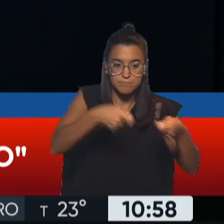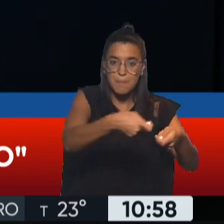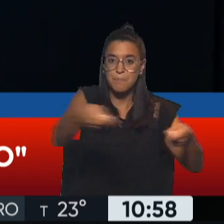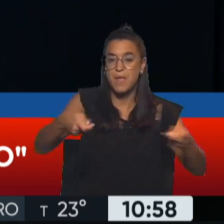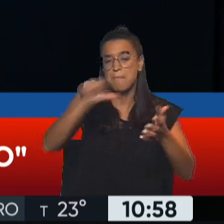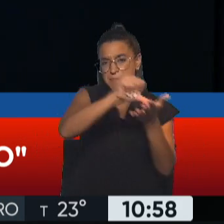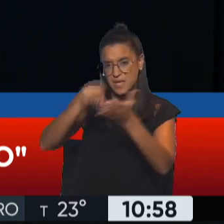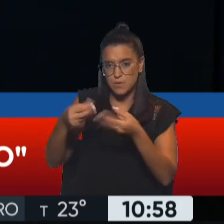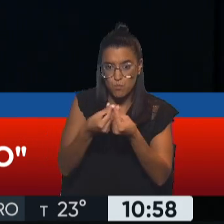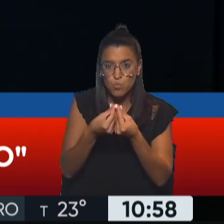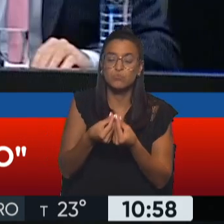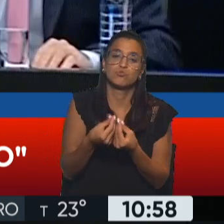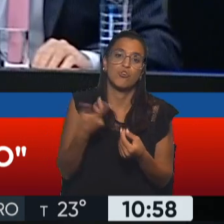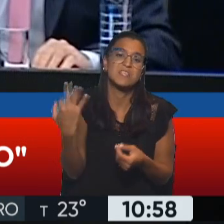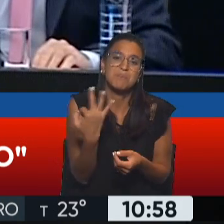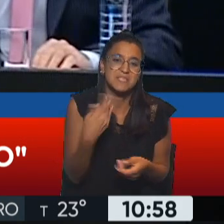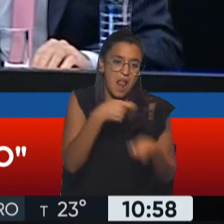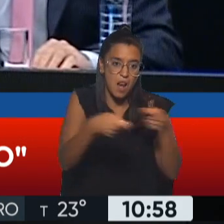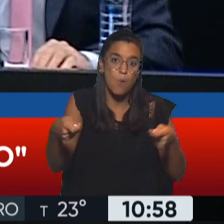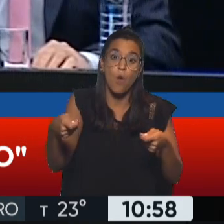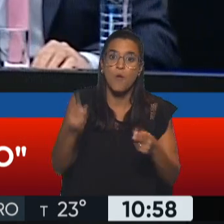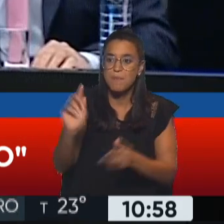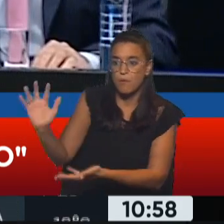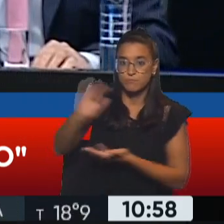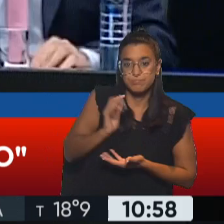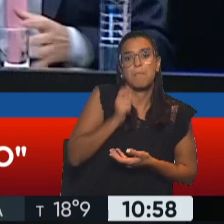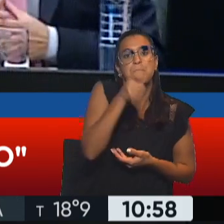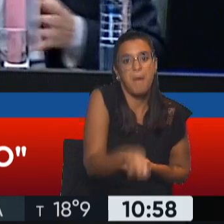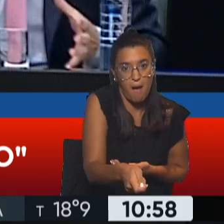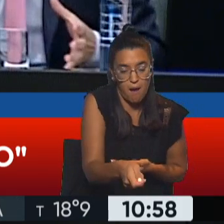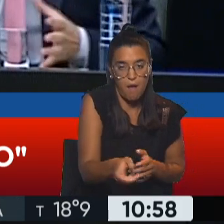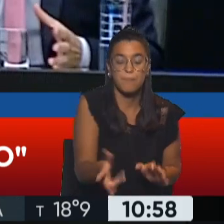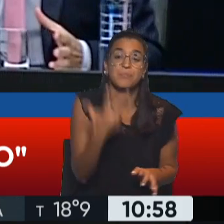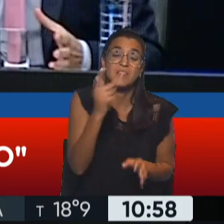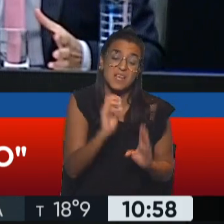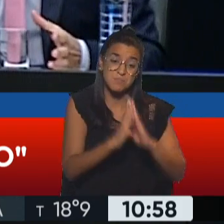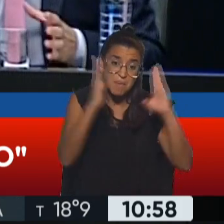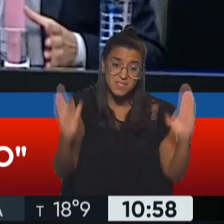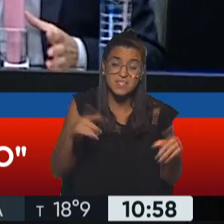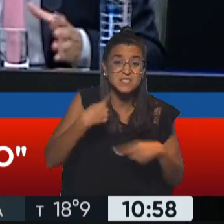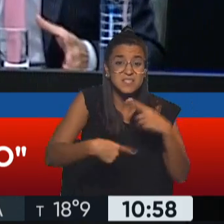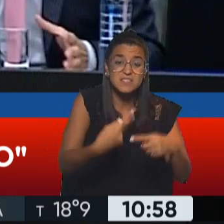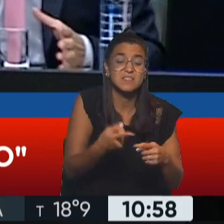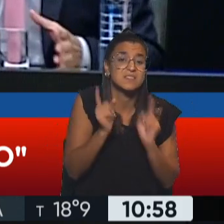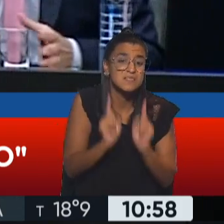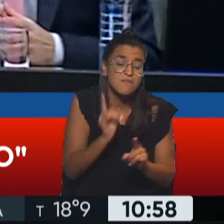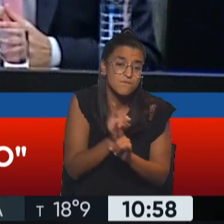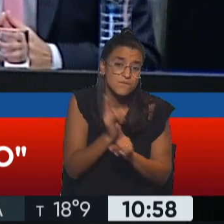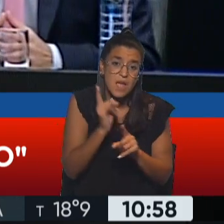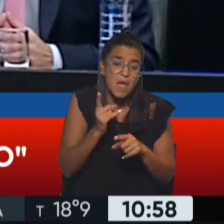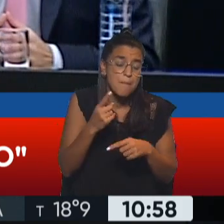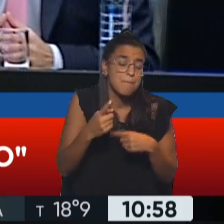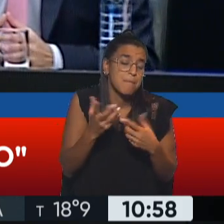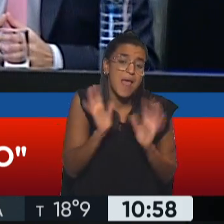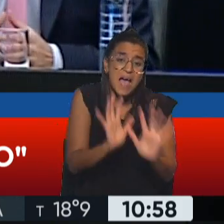mundo de derechos especiales de giro. Y cada 3 meses, como funciona siempre en un programa con el